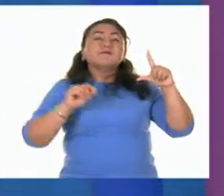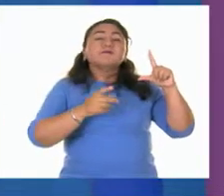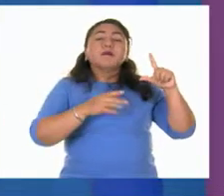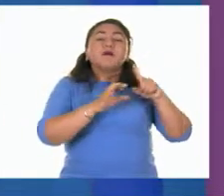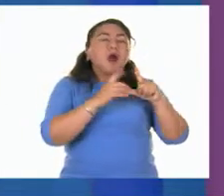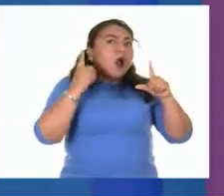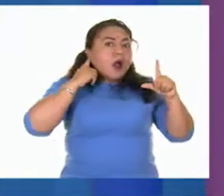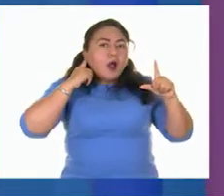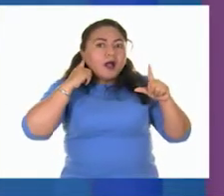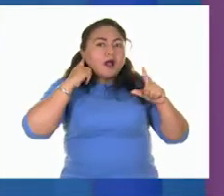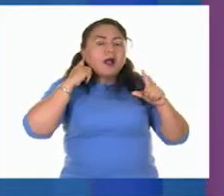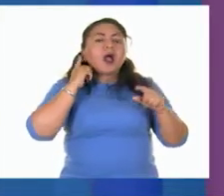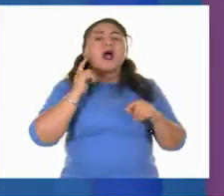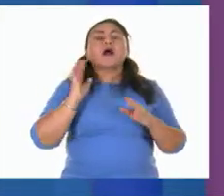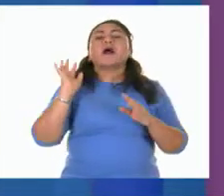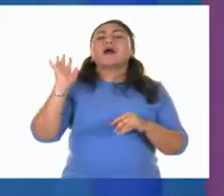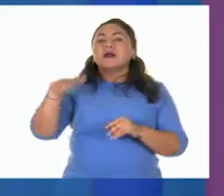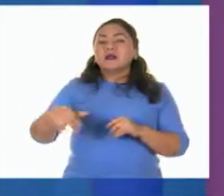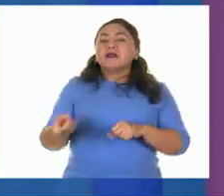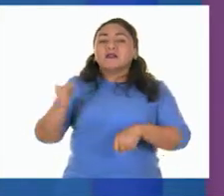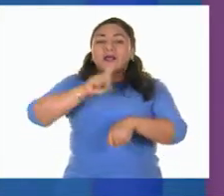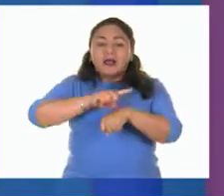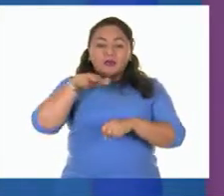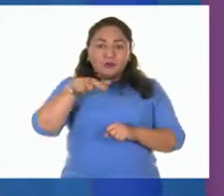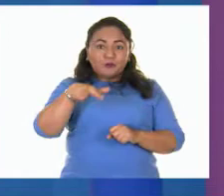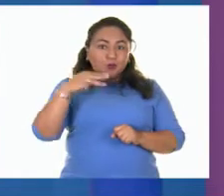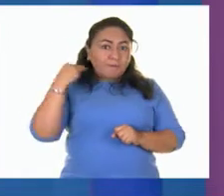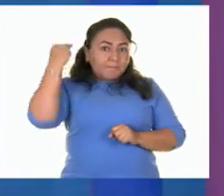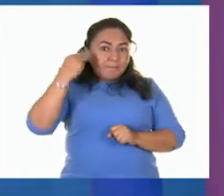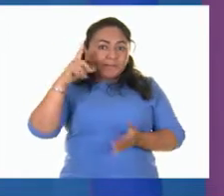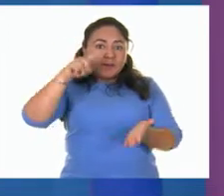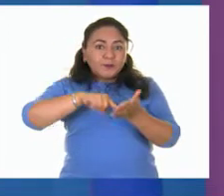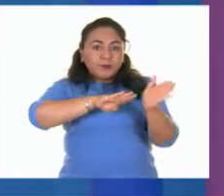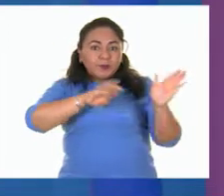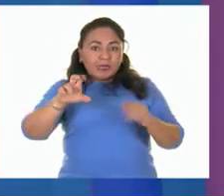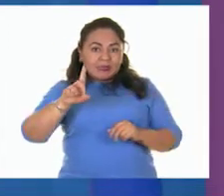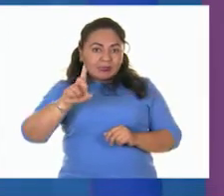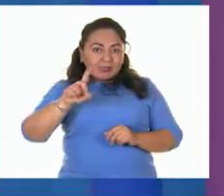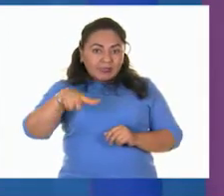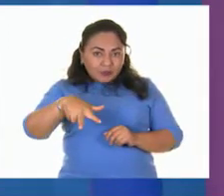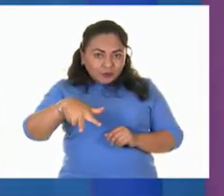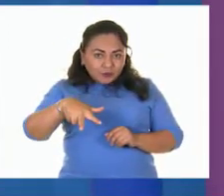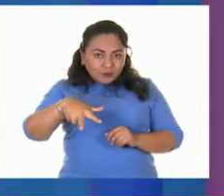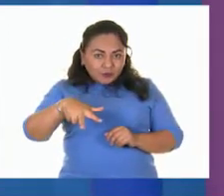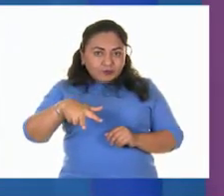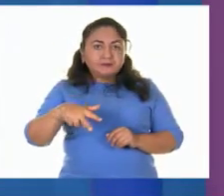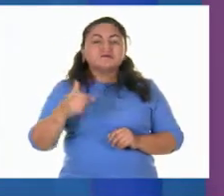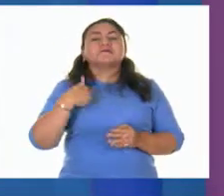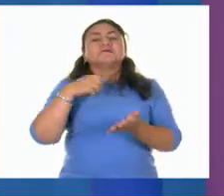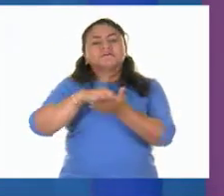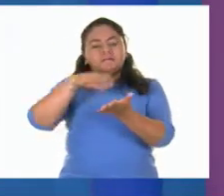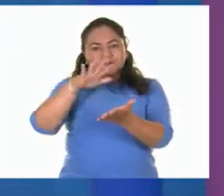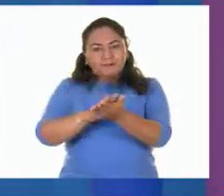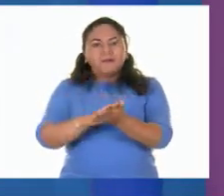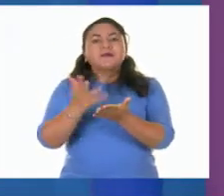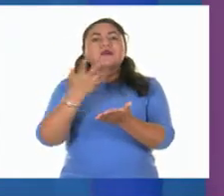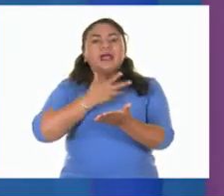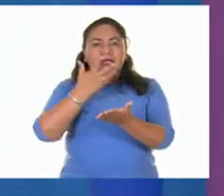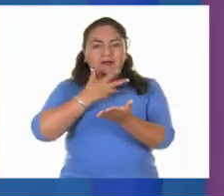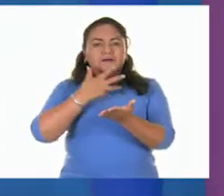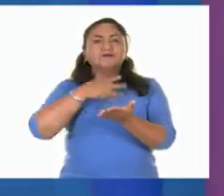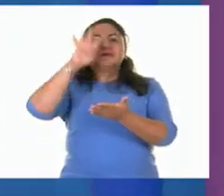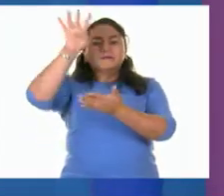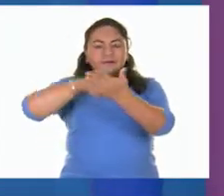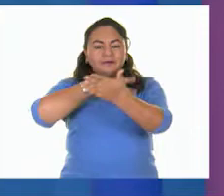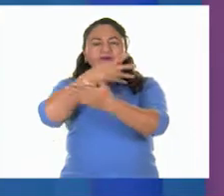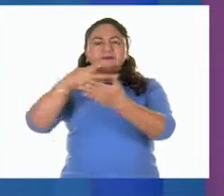cuándo sucedió este evento, que fue el 18 de marzo de 1938. Y lo tenemos ya registrado en nuestra